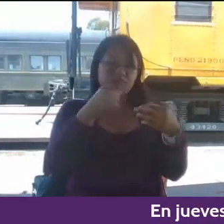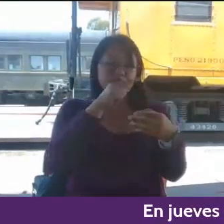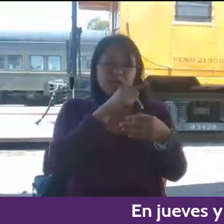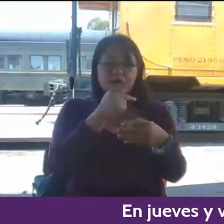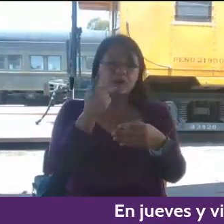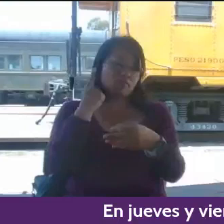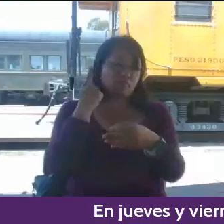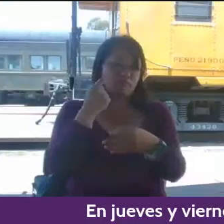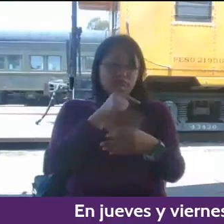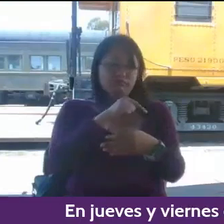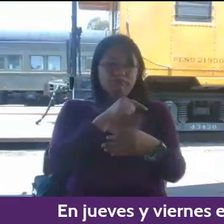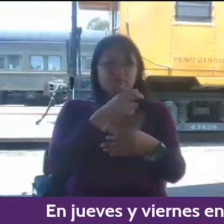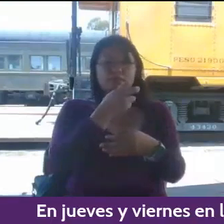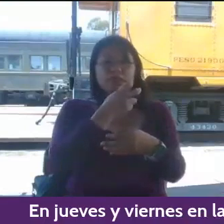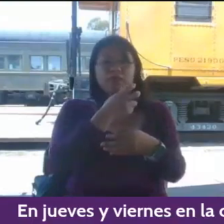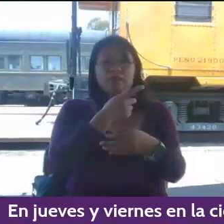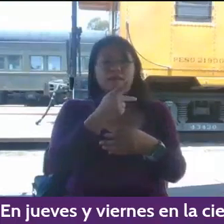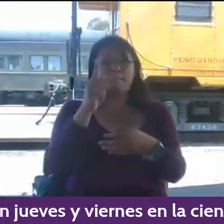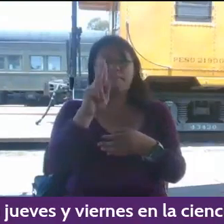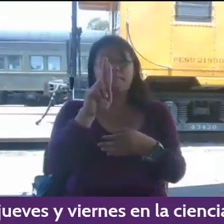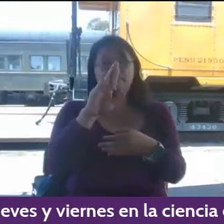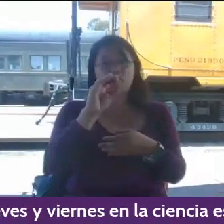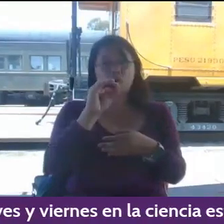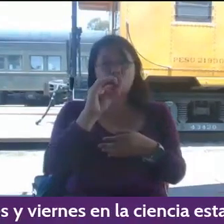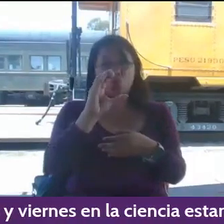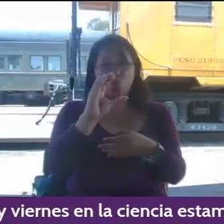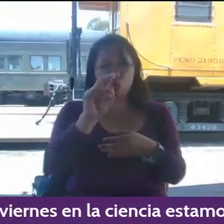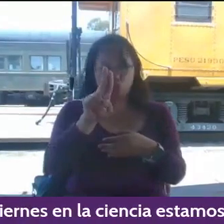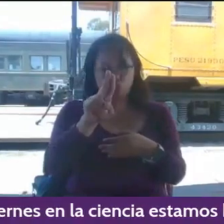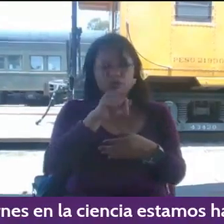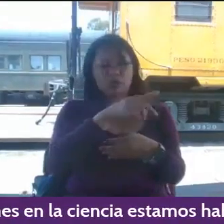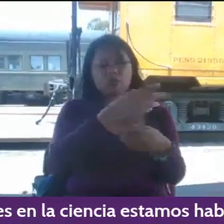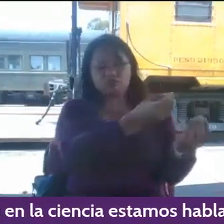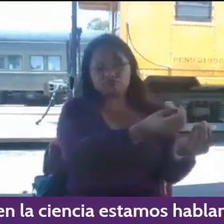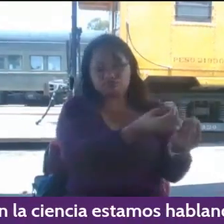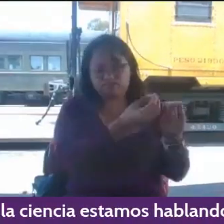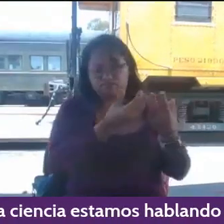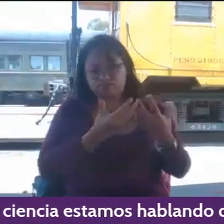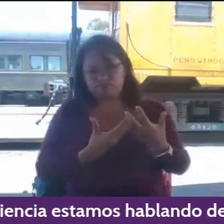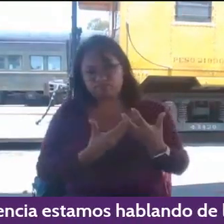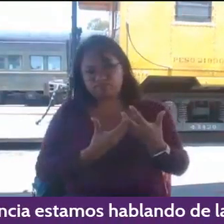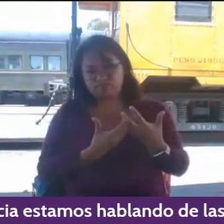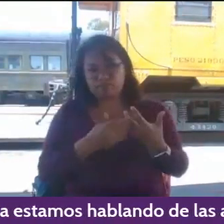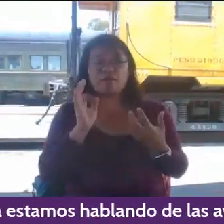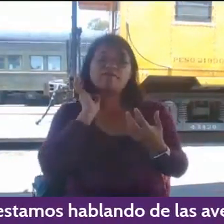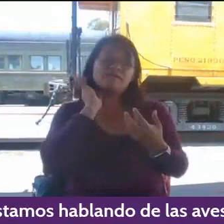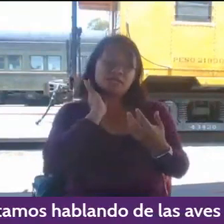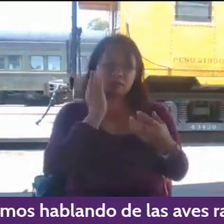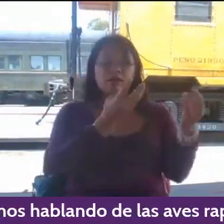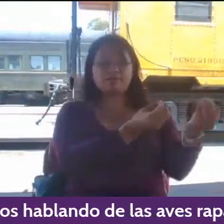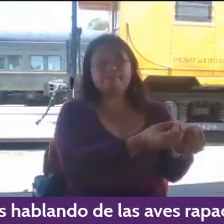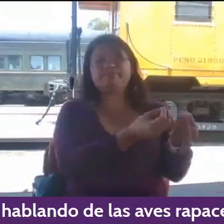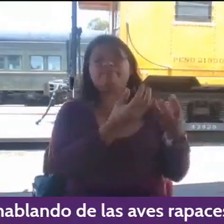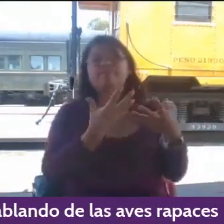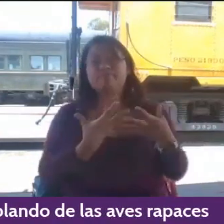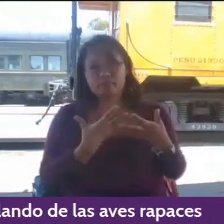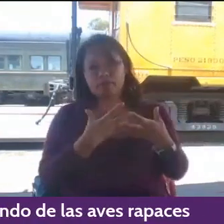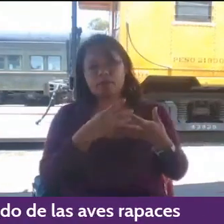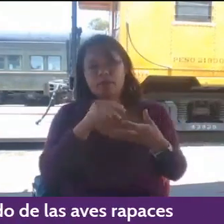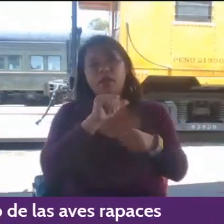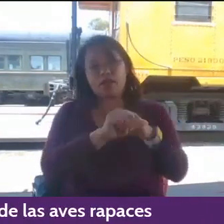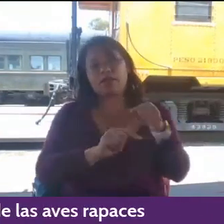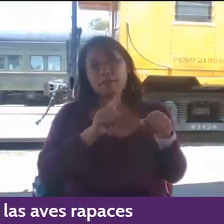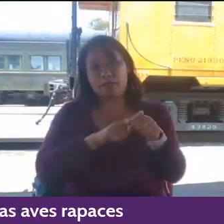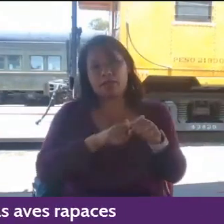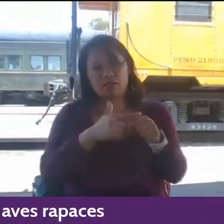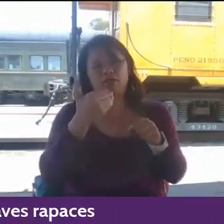libro del problema. Entonces, sí, en ese caso, escríbenos, mándame un mensaje, fotografías de qué es lo que encontraste, cómo está el animal, para